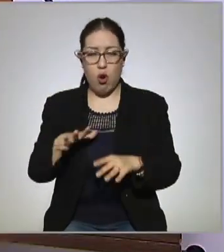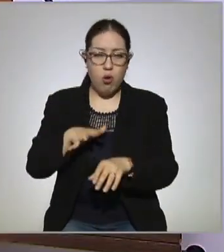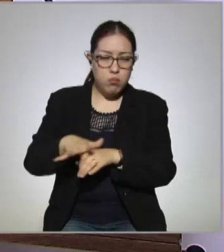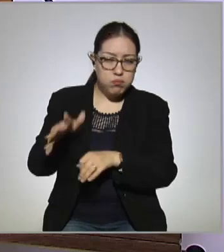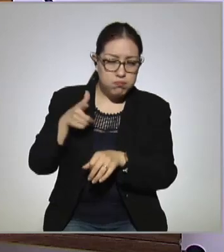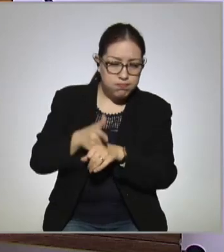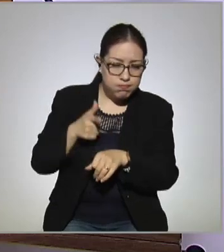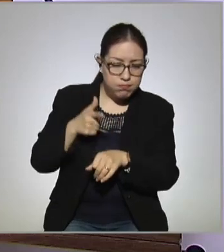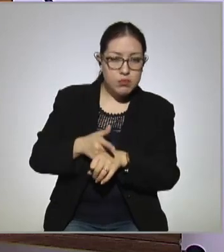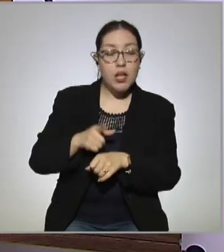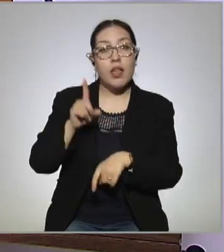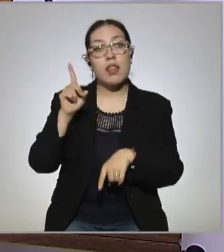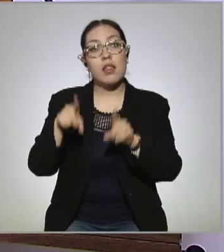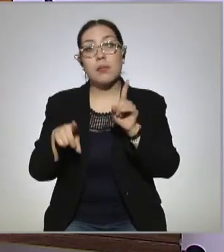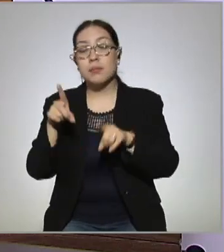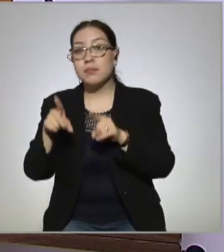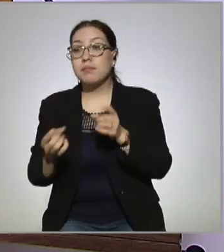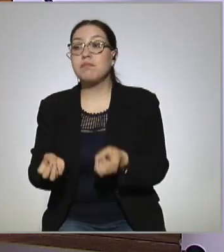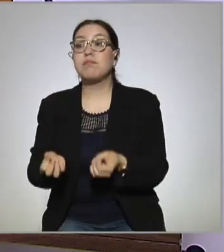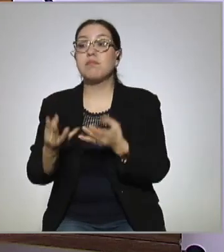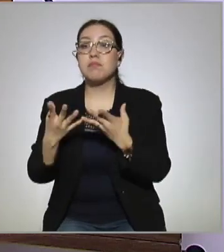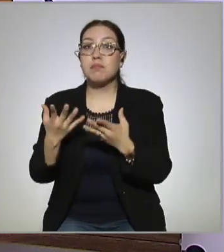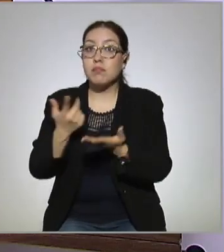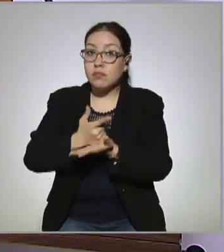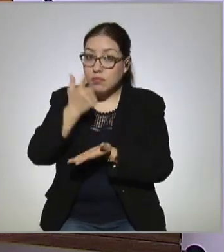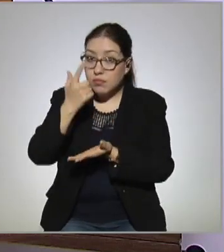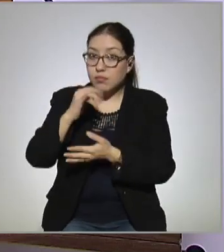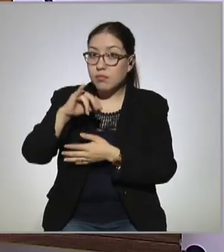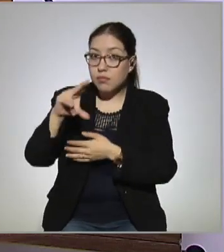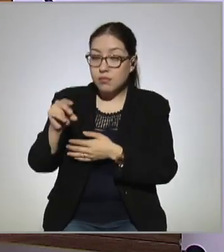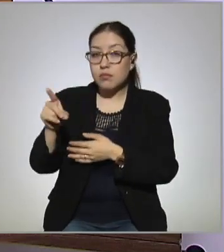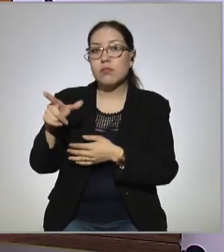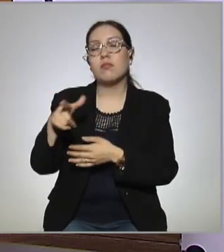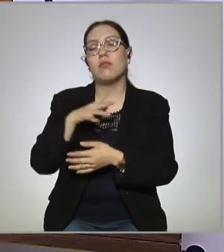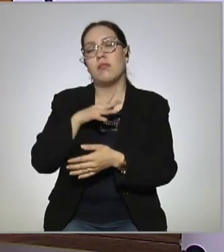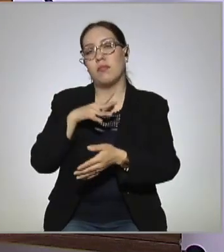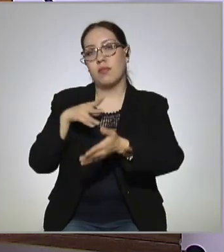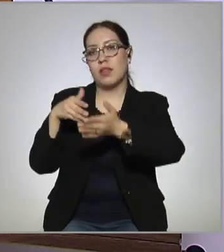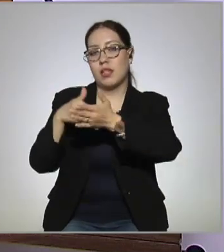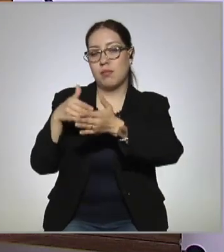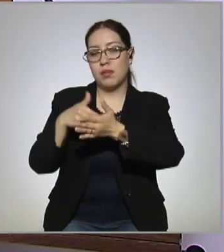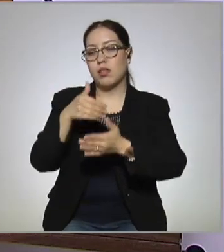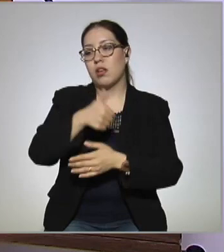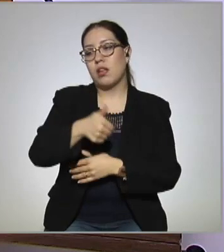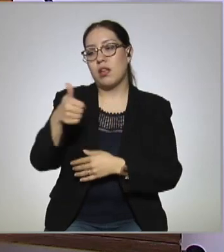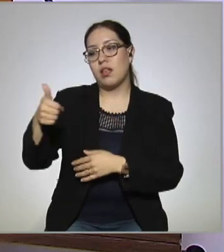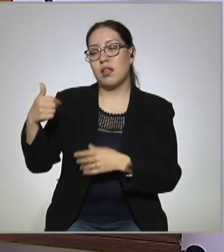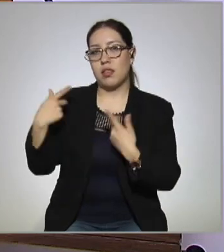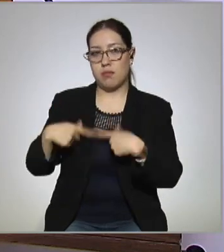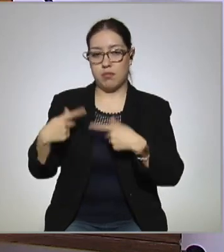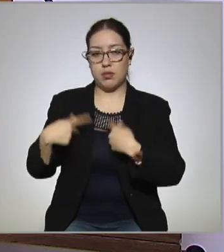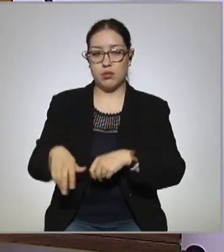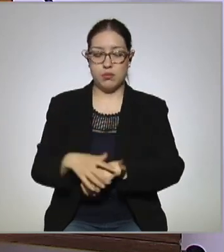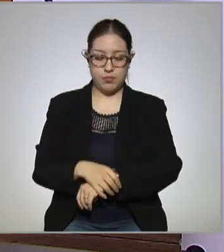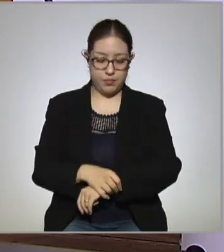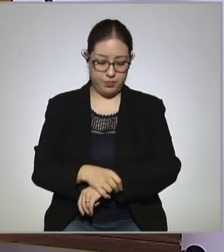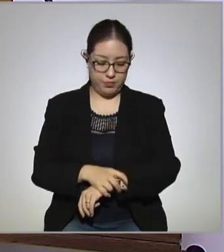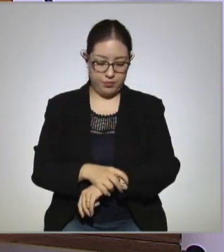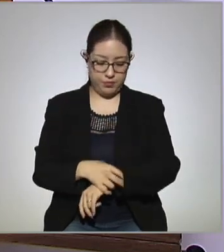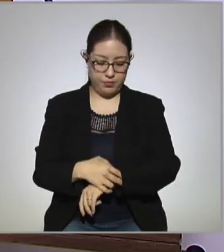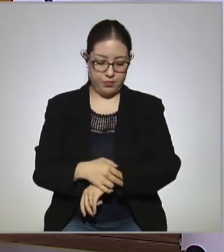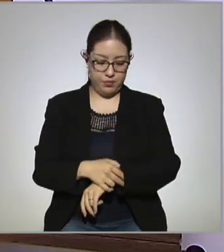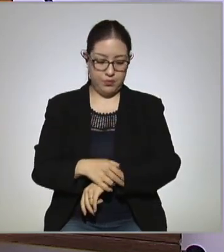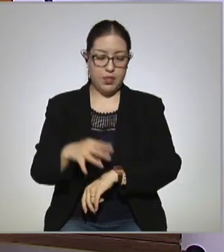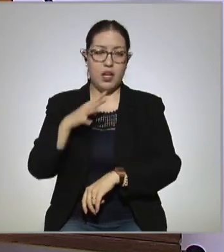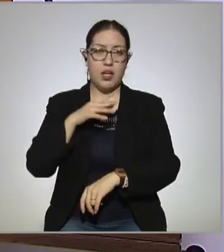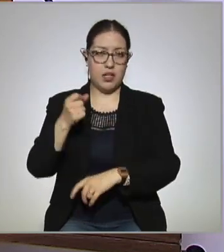la severidad de la lesión, va a ser la limitación funcional que tenga cada paciente. En casos muy severos, el